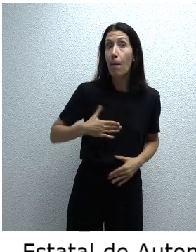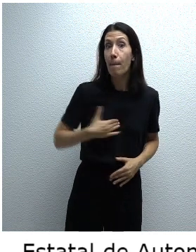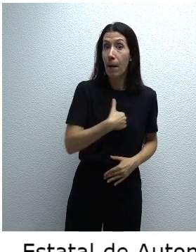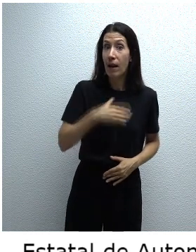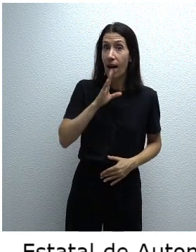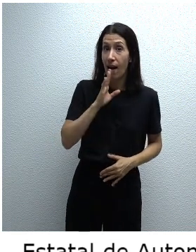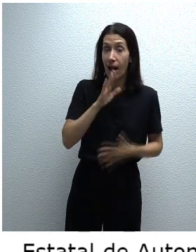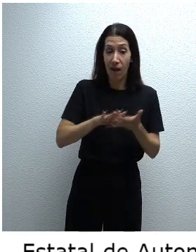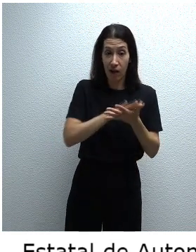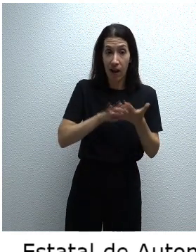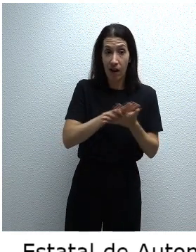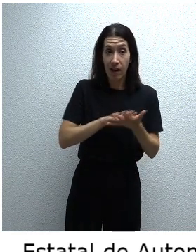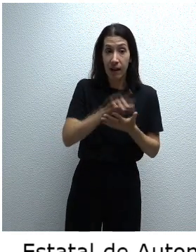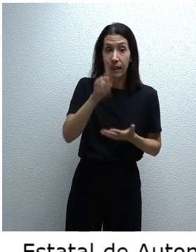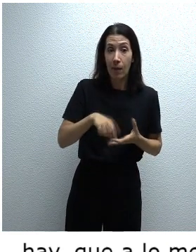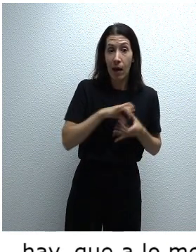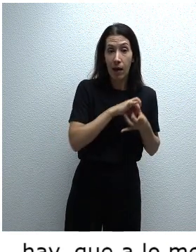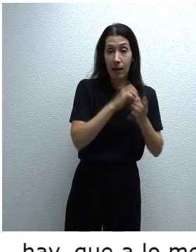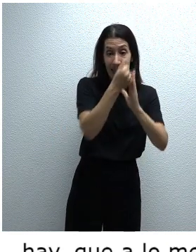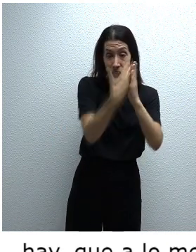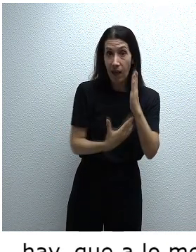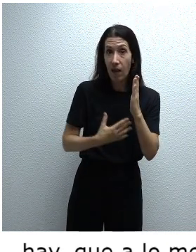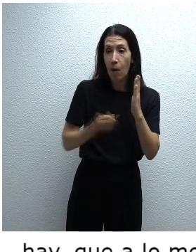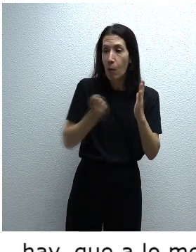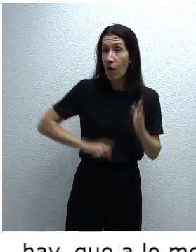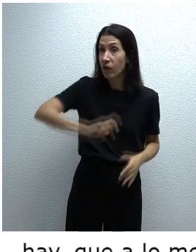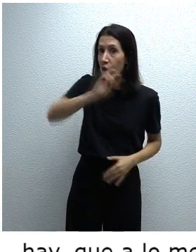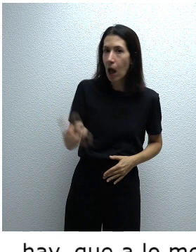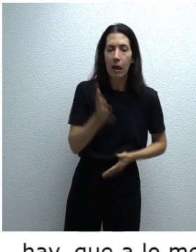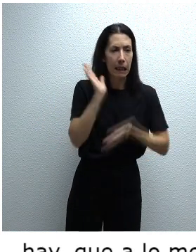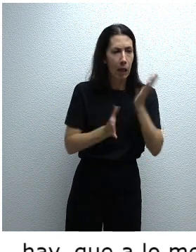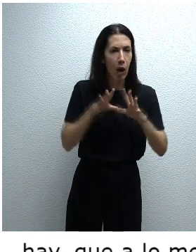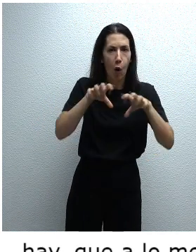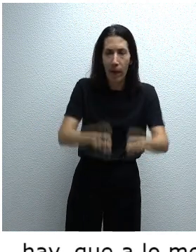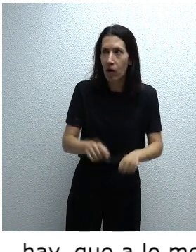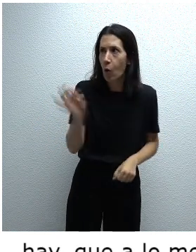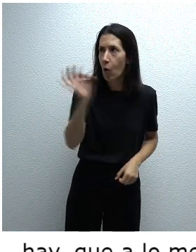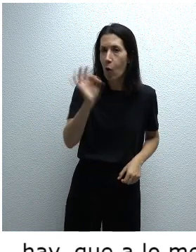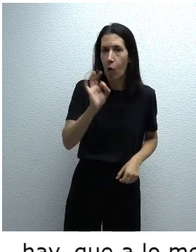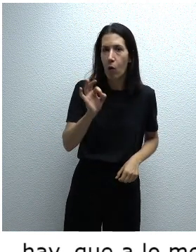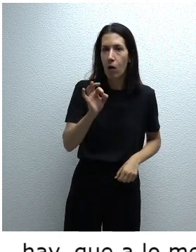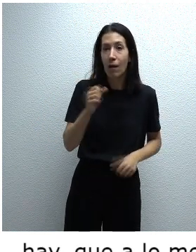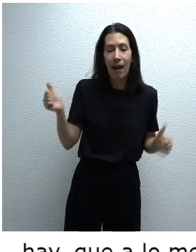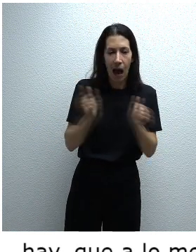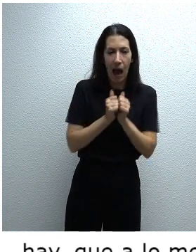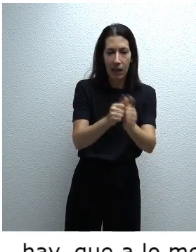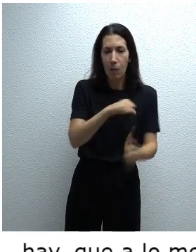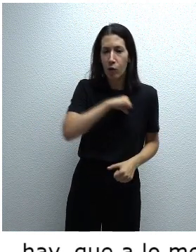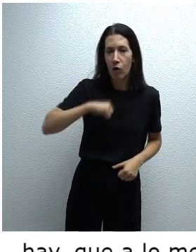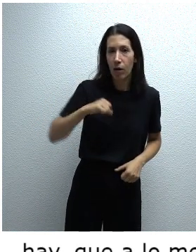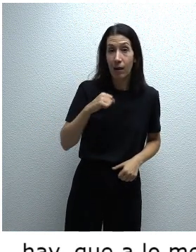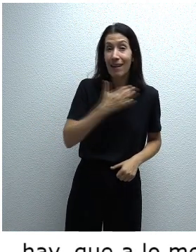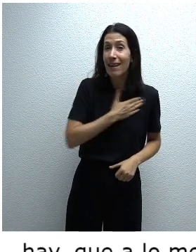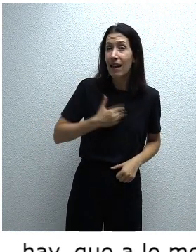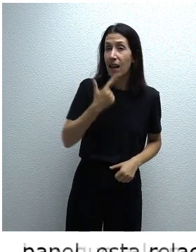esta relación de distintos profesionales, terapeutas ocupacionales, asistentes personales, es